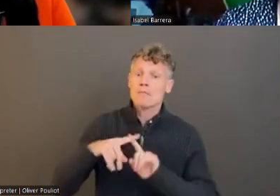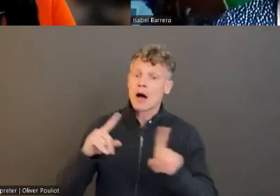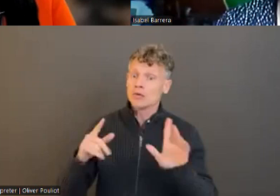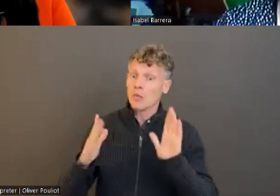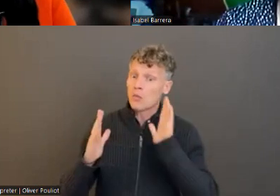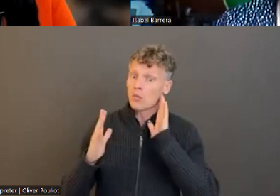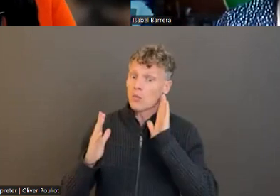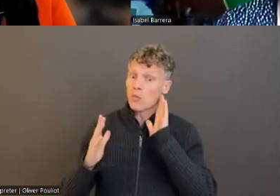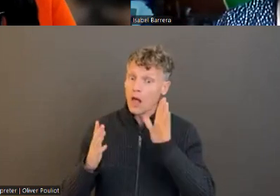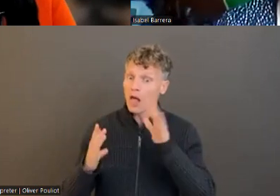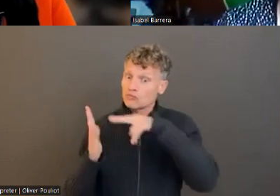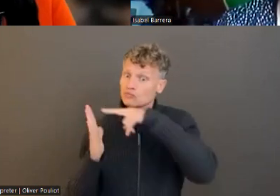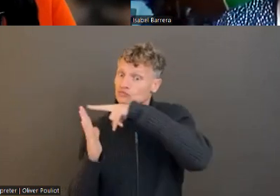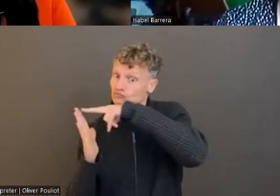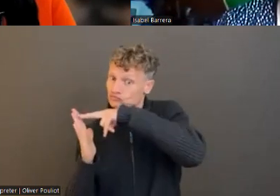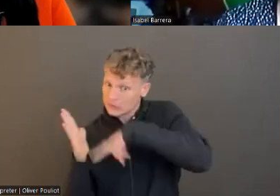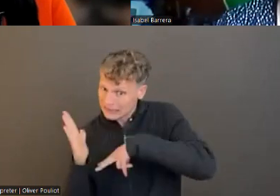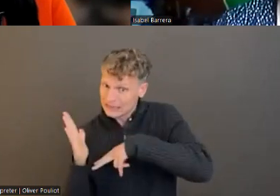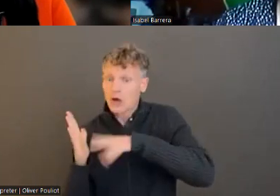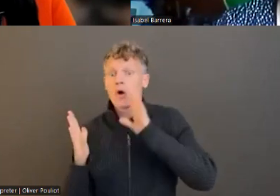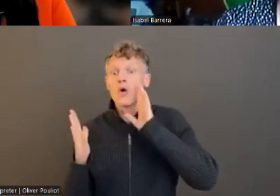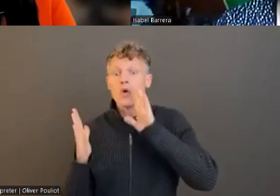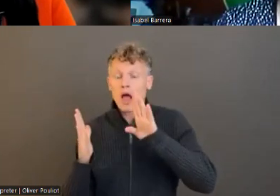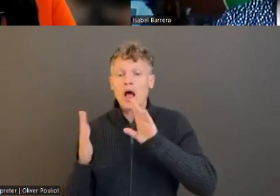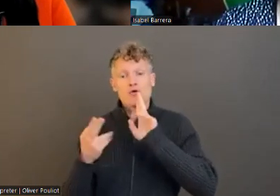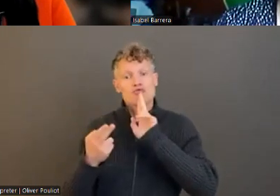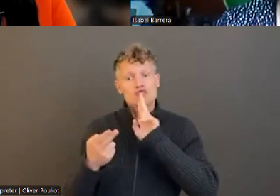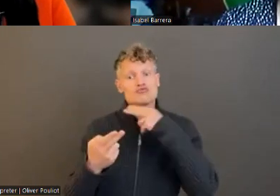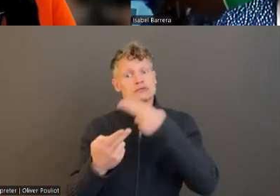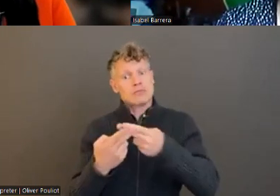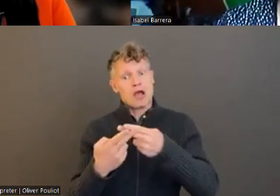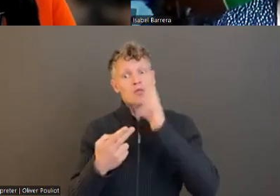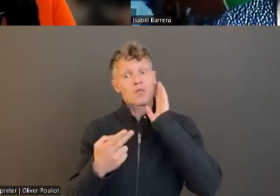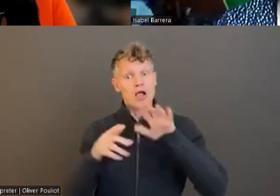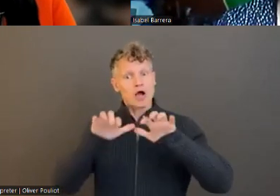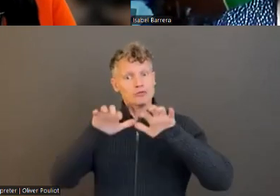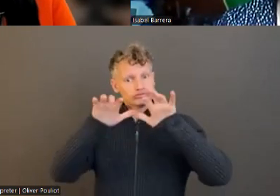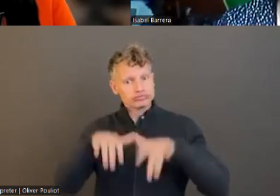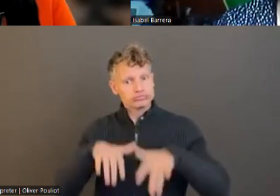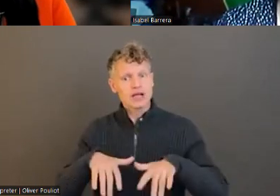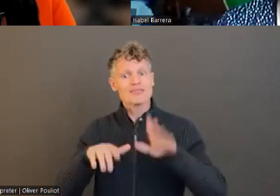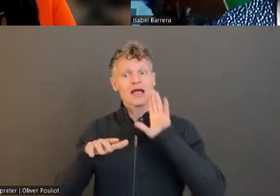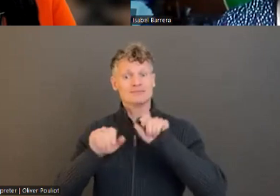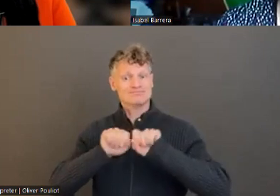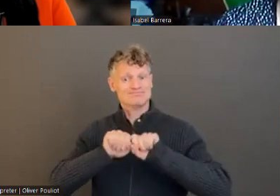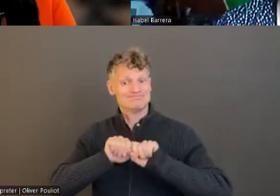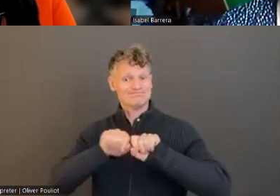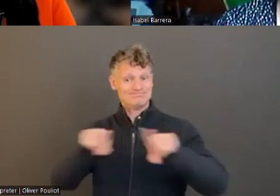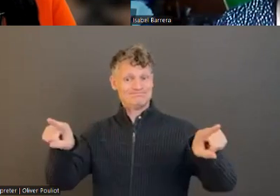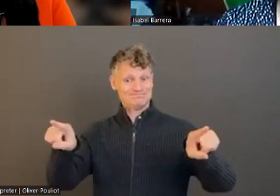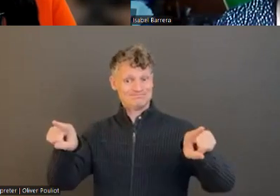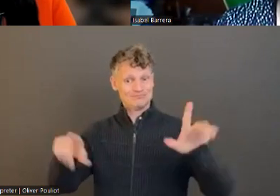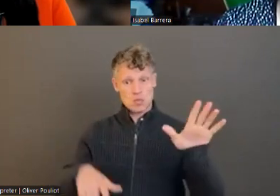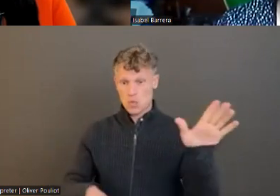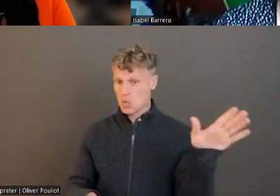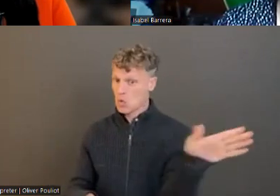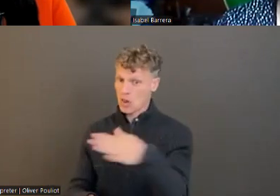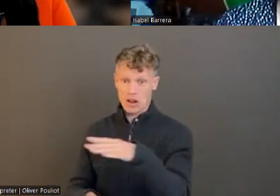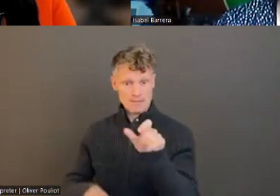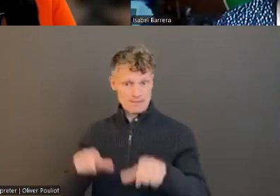vamos a ofrecer una respuesta. Les vamos a enviar un documento a todos los que han participado con las preguntas y las